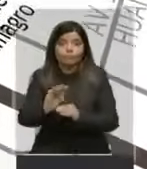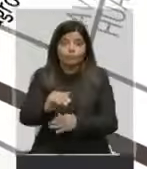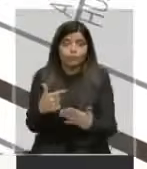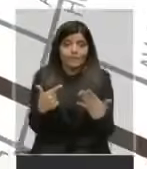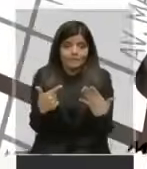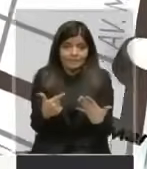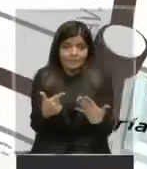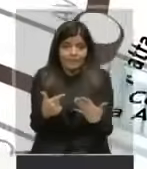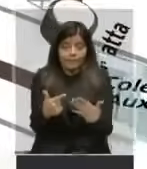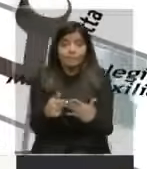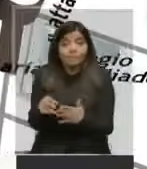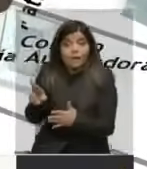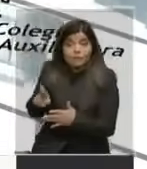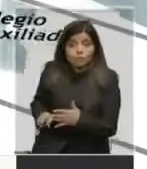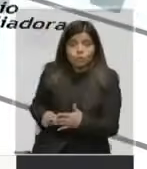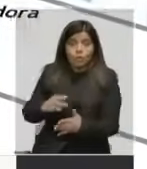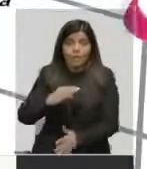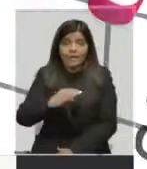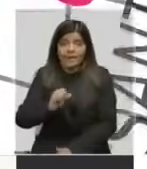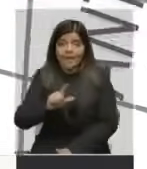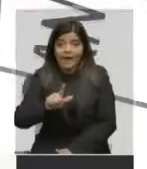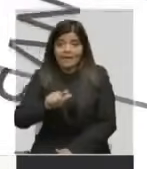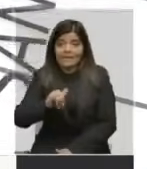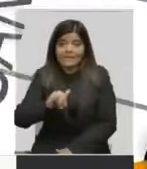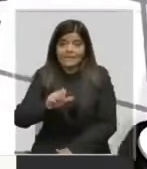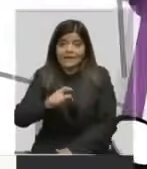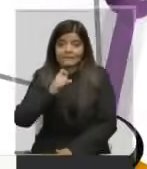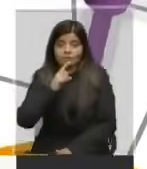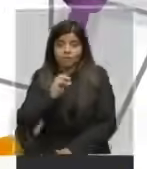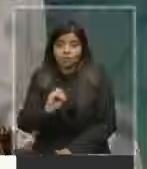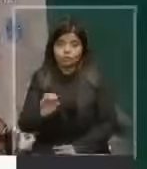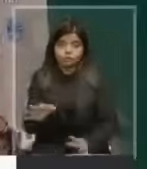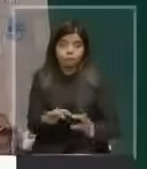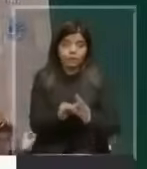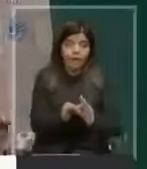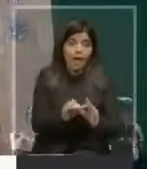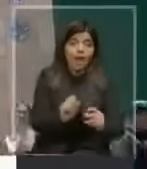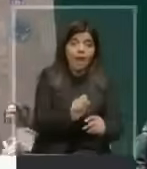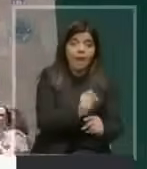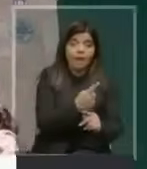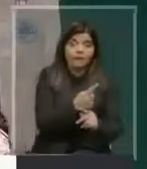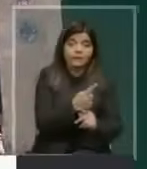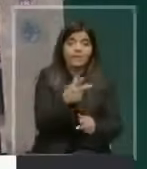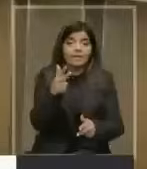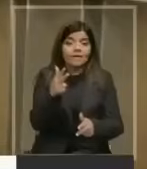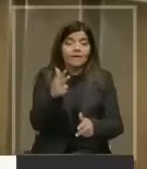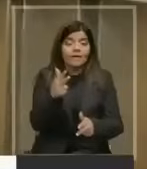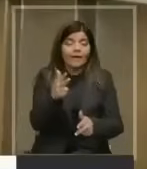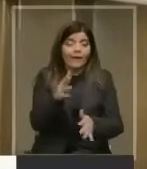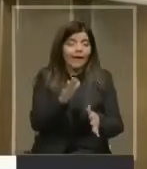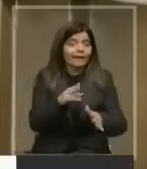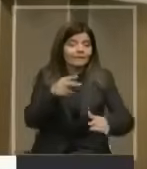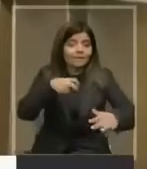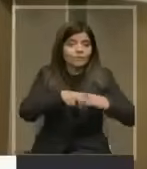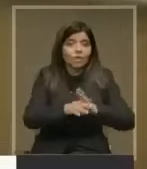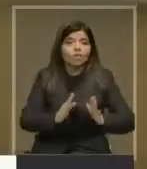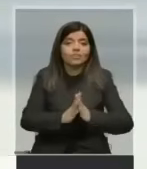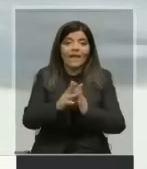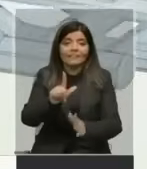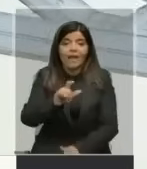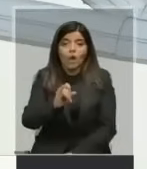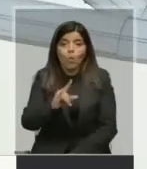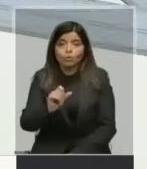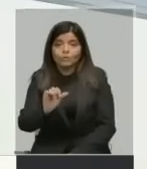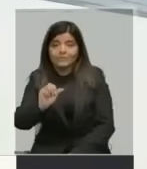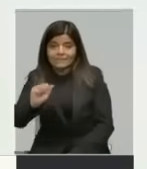Camino al sur, Calicanto se unirá a otras 3 estaciones. La primera de ellas, Estación Santa Lucía, parada que crecerá bastante